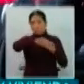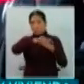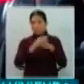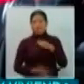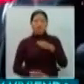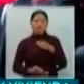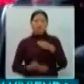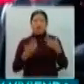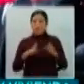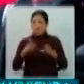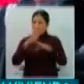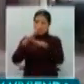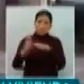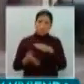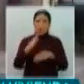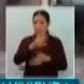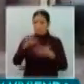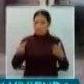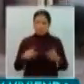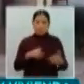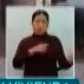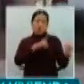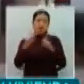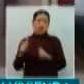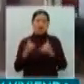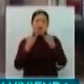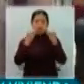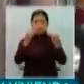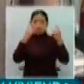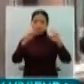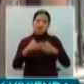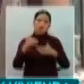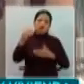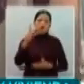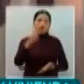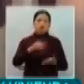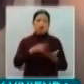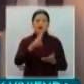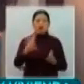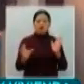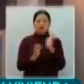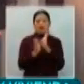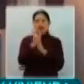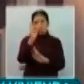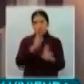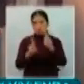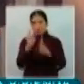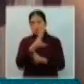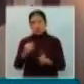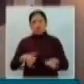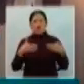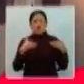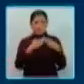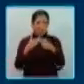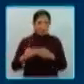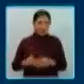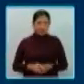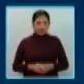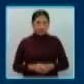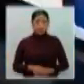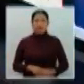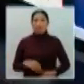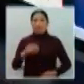podríamos tener esa información tan importante para lo que es el censo de población y vivienda. Marta, en el